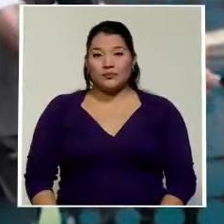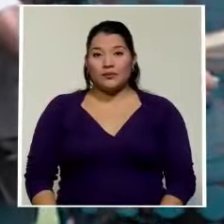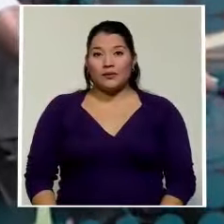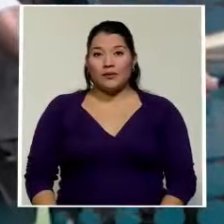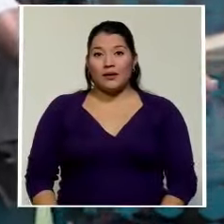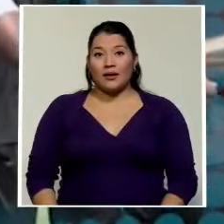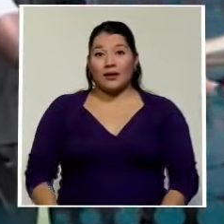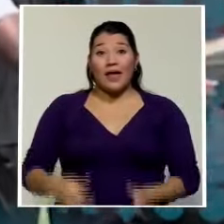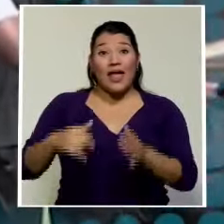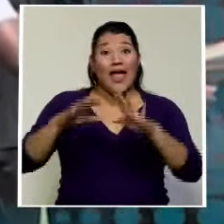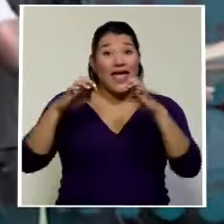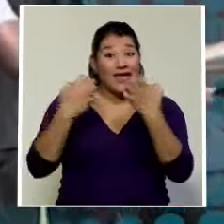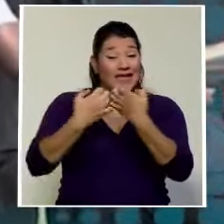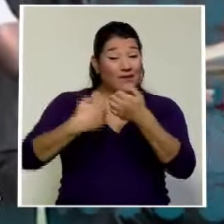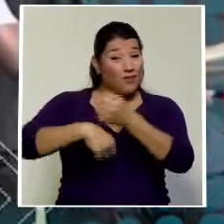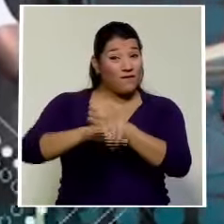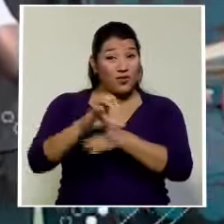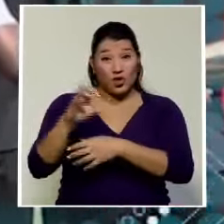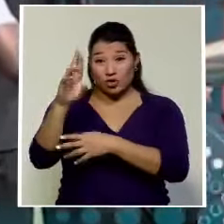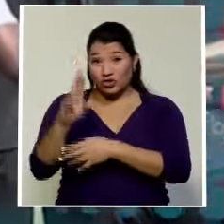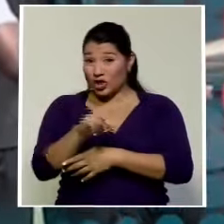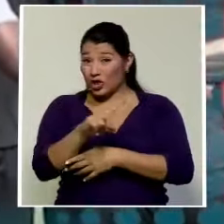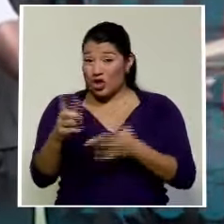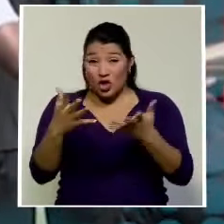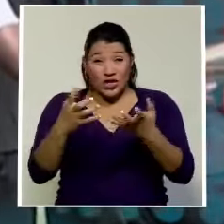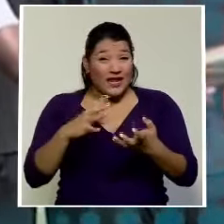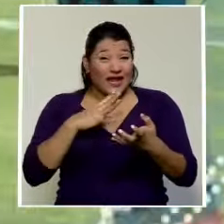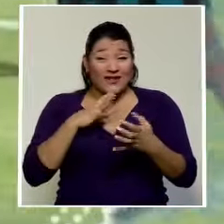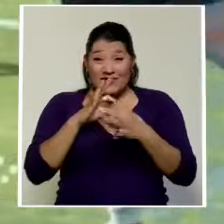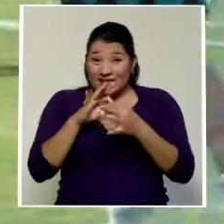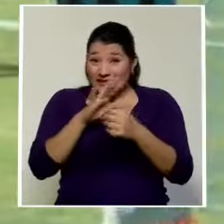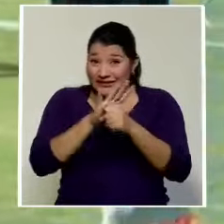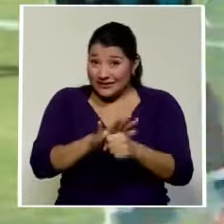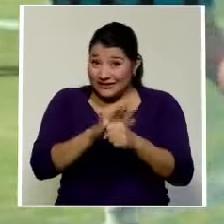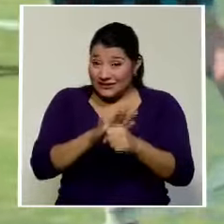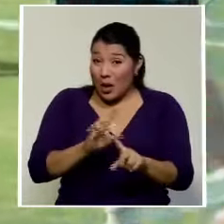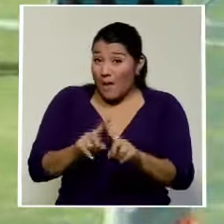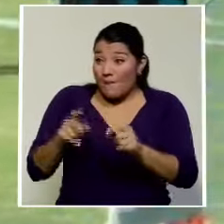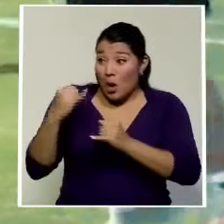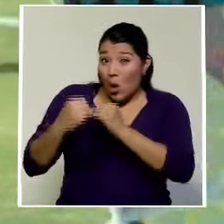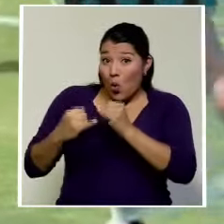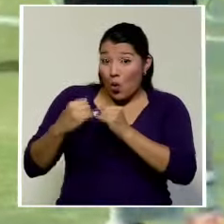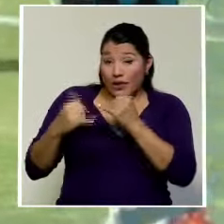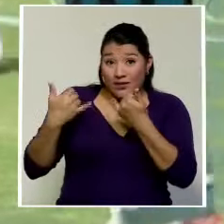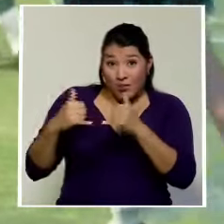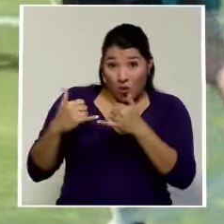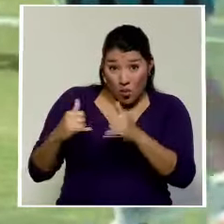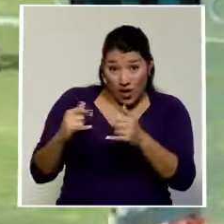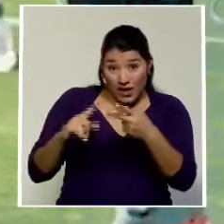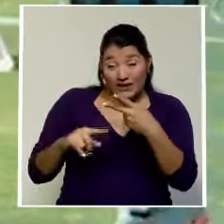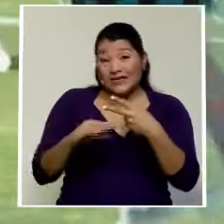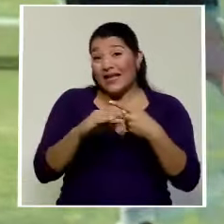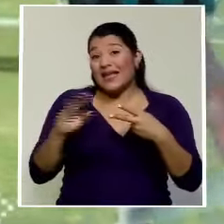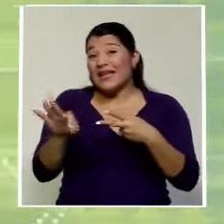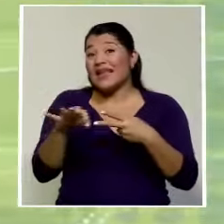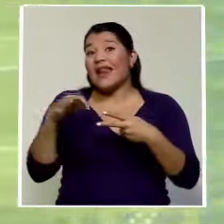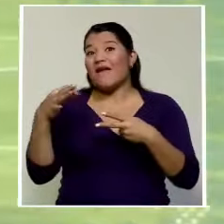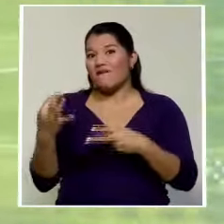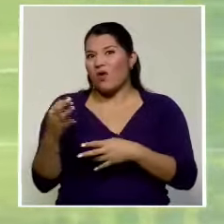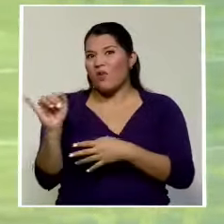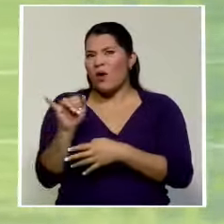Aunque en la selección no quieren hablar de presión, los últimos acontecimientos y la forma en que el técnico Luis Suárez atiende a la